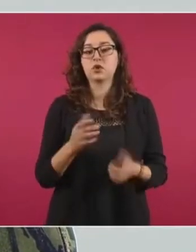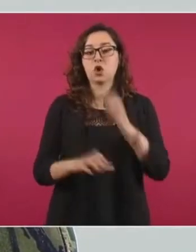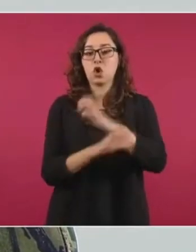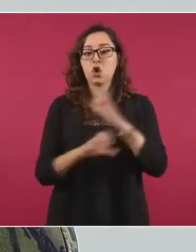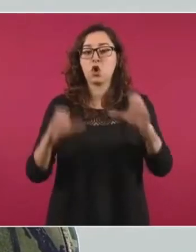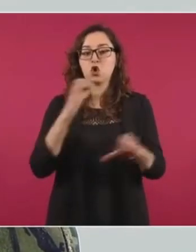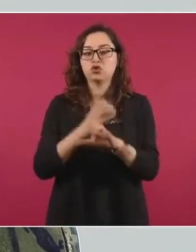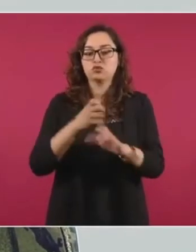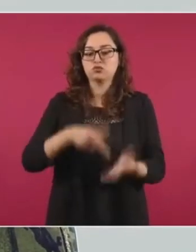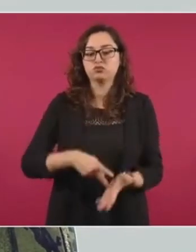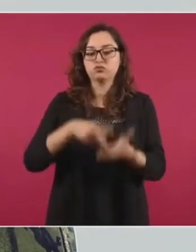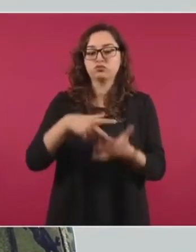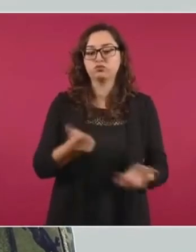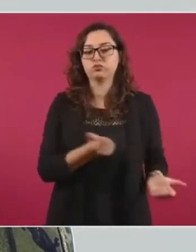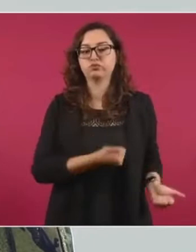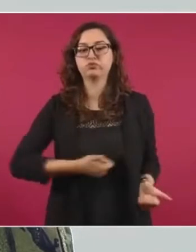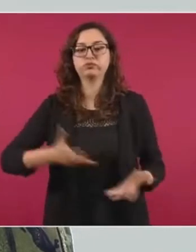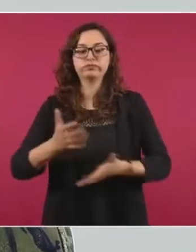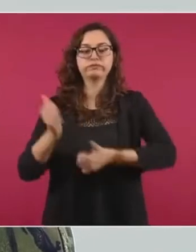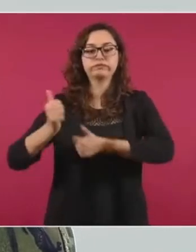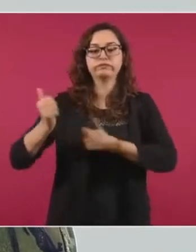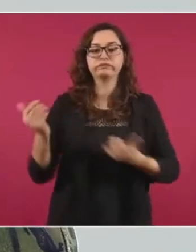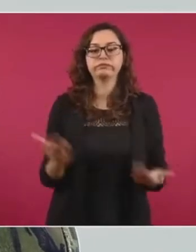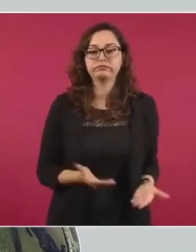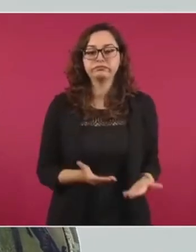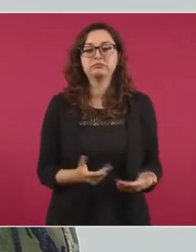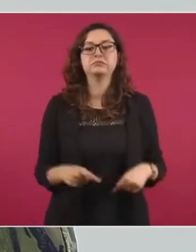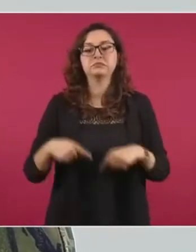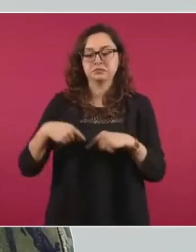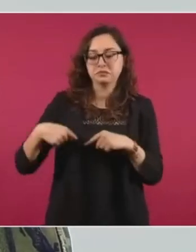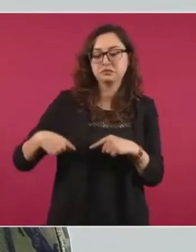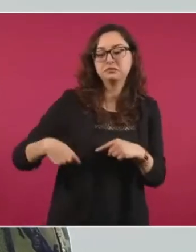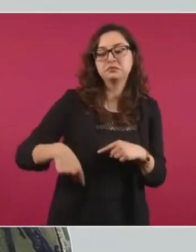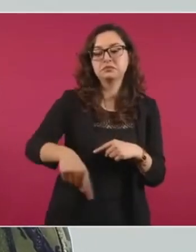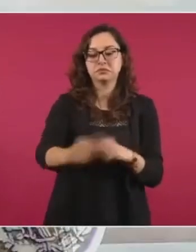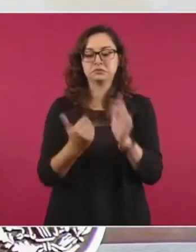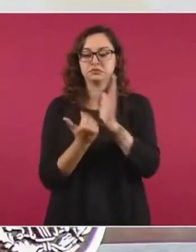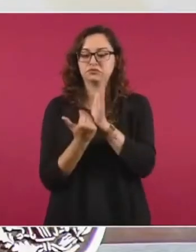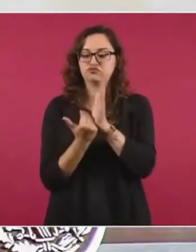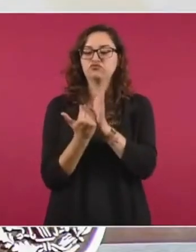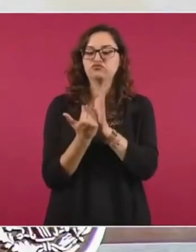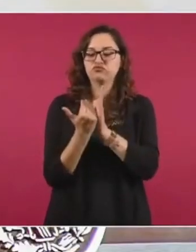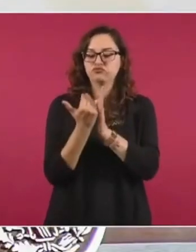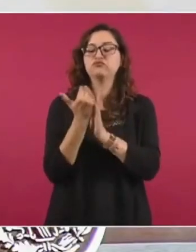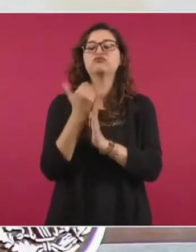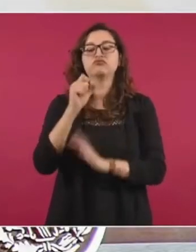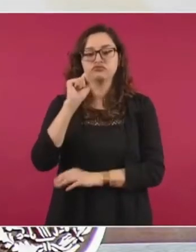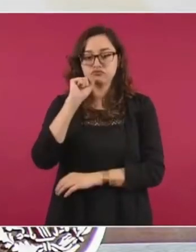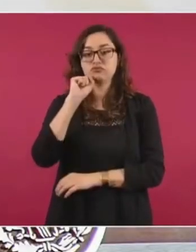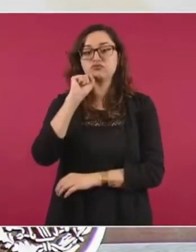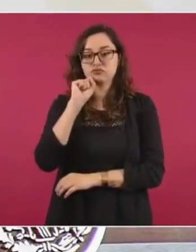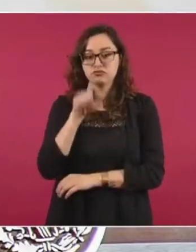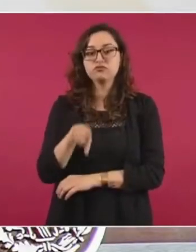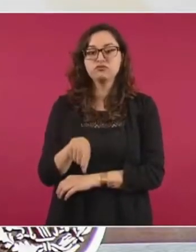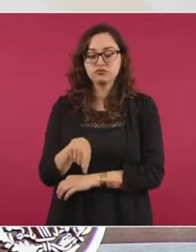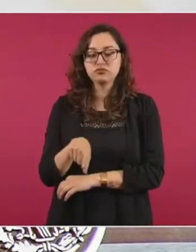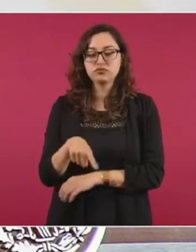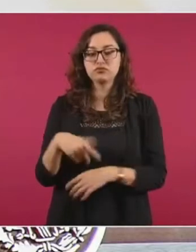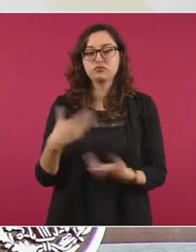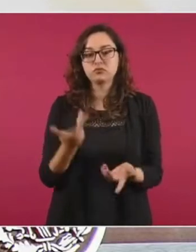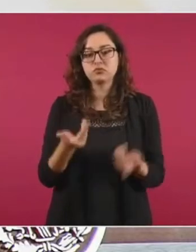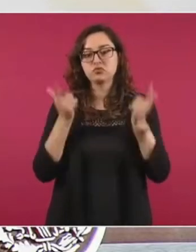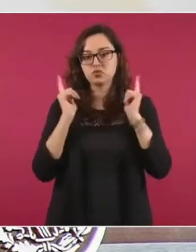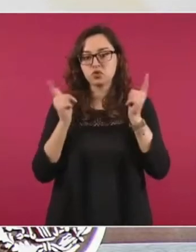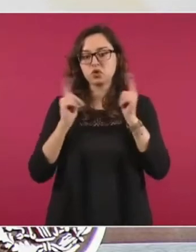5 toneladas y esperamos que en las siguientes semanas este número de operaciones de transporte de carga